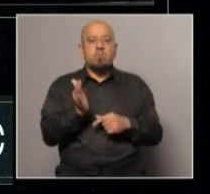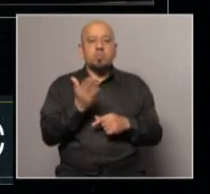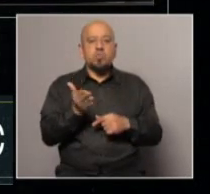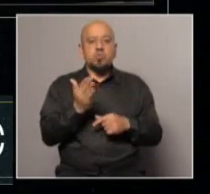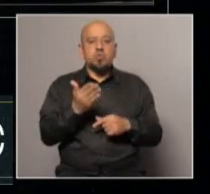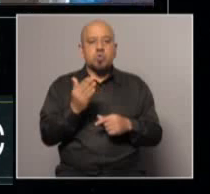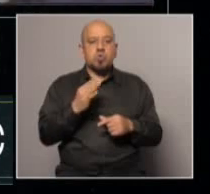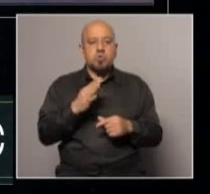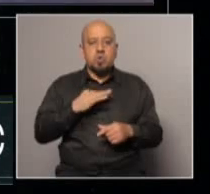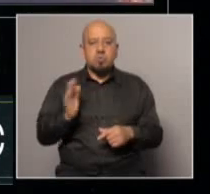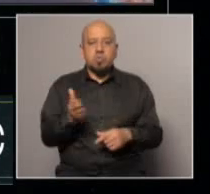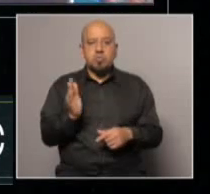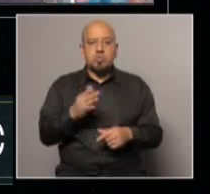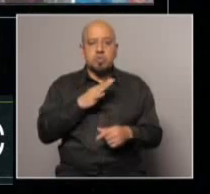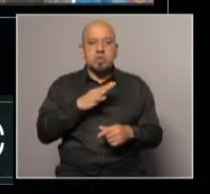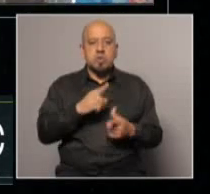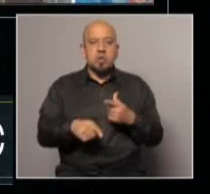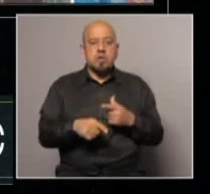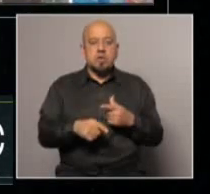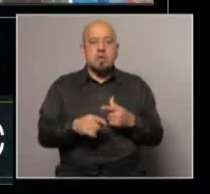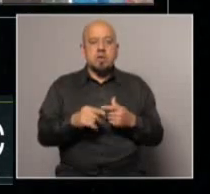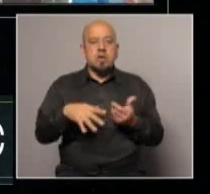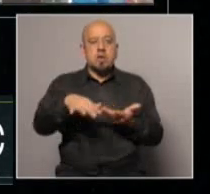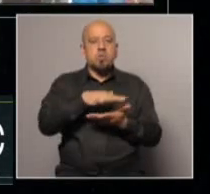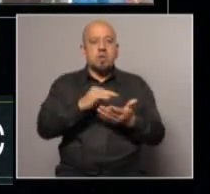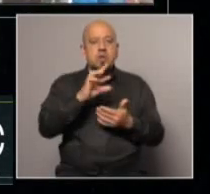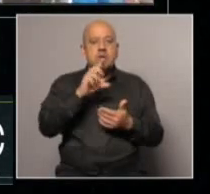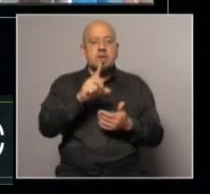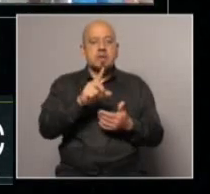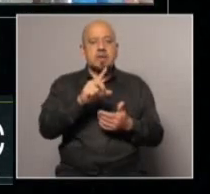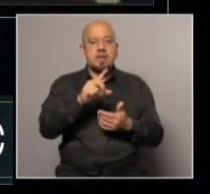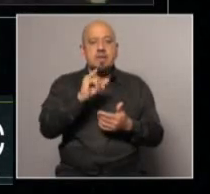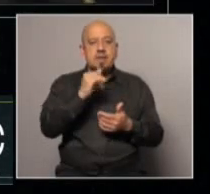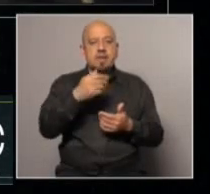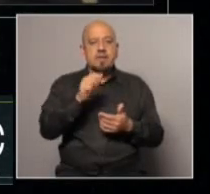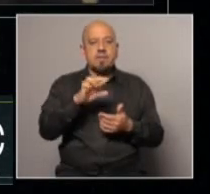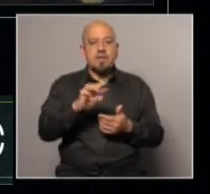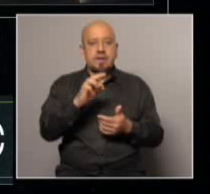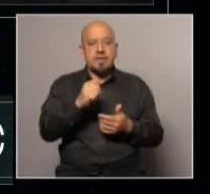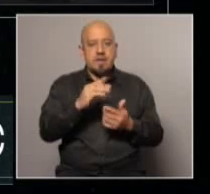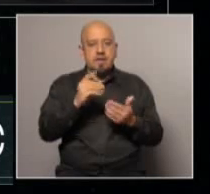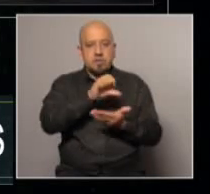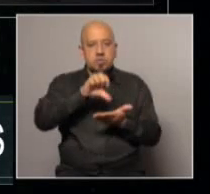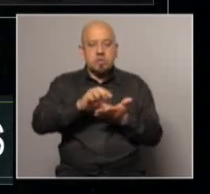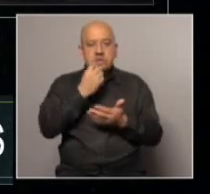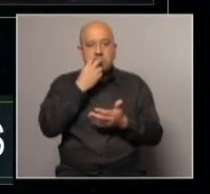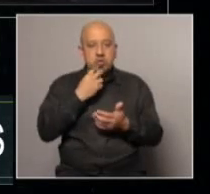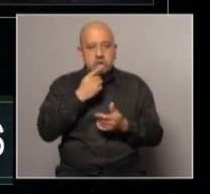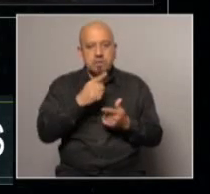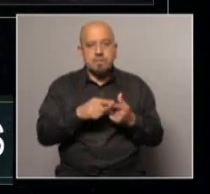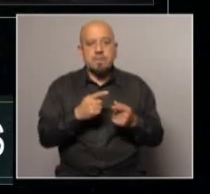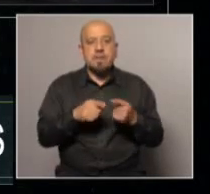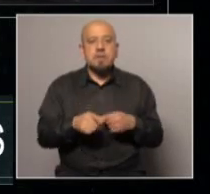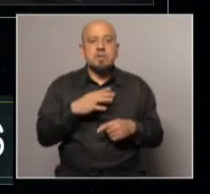cannabis en el predio de Libertad está muy por debajo de lo que sería la demanda si todo el